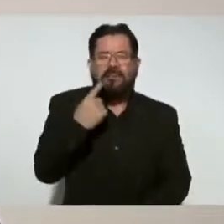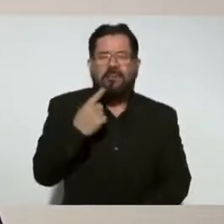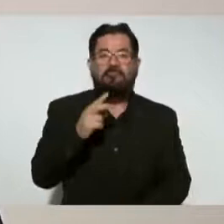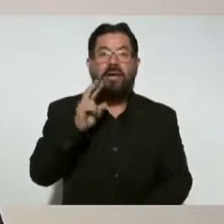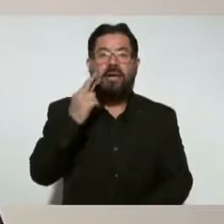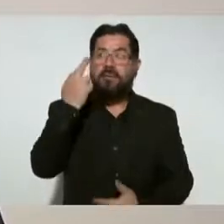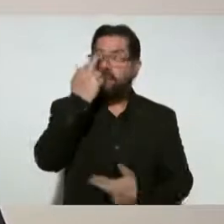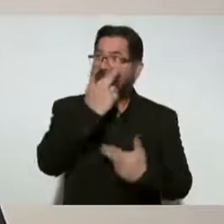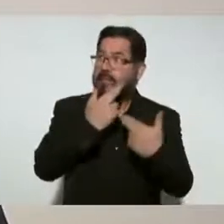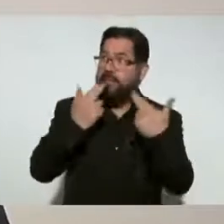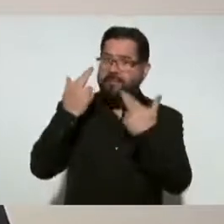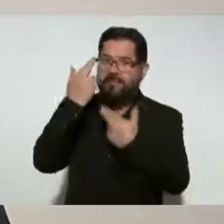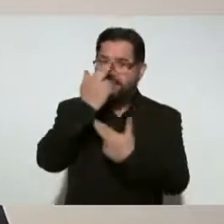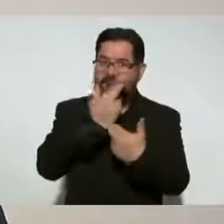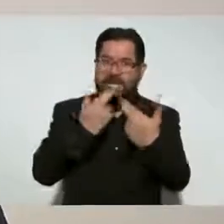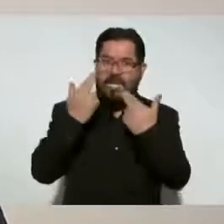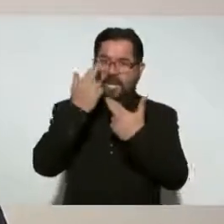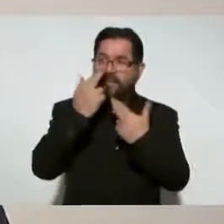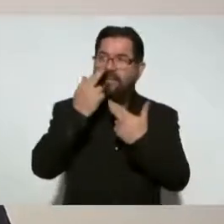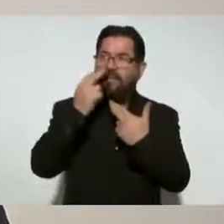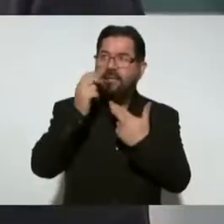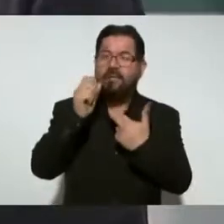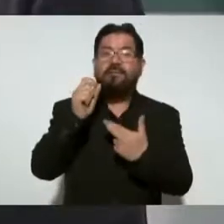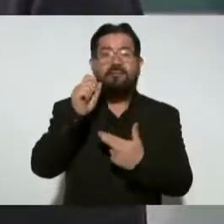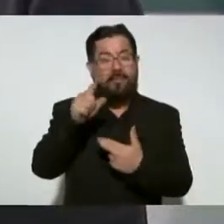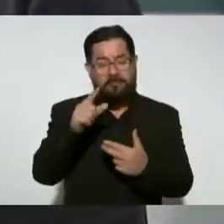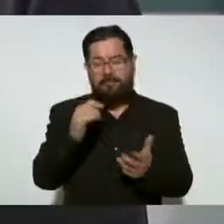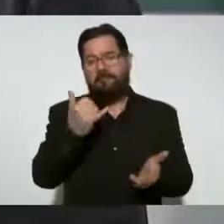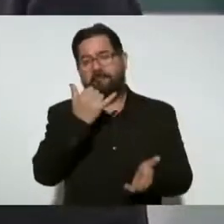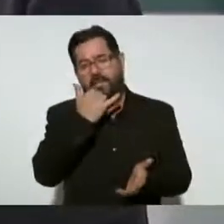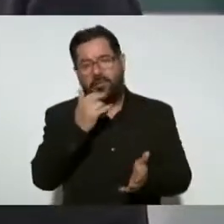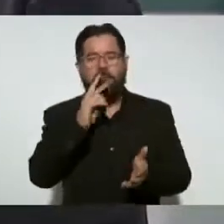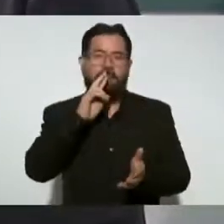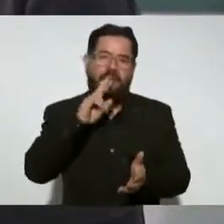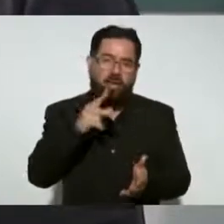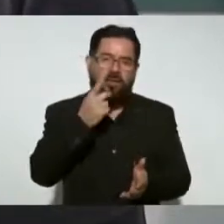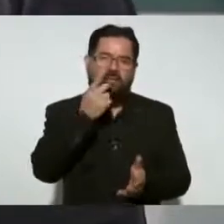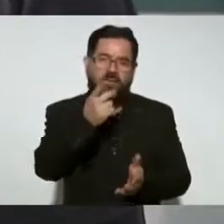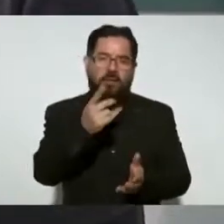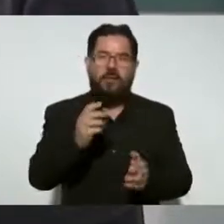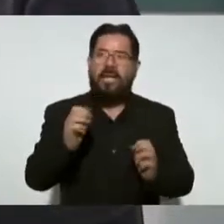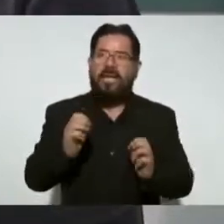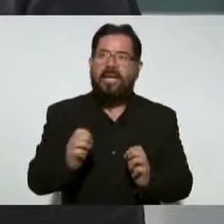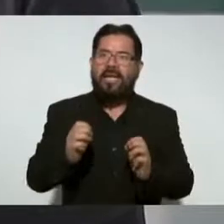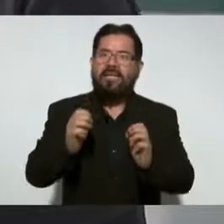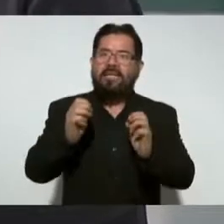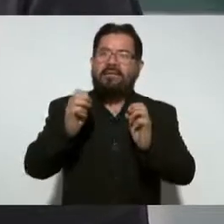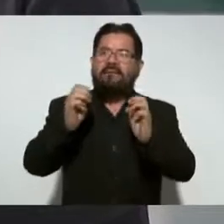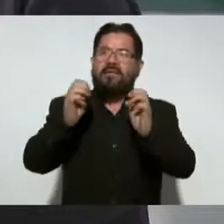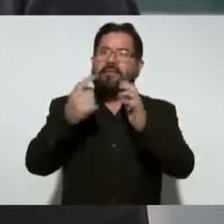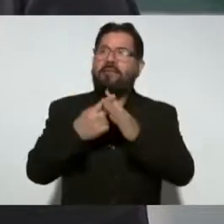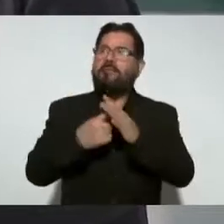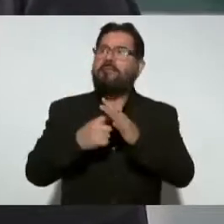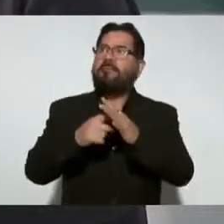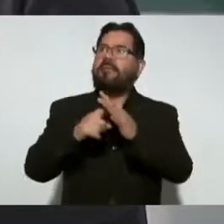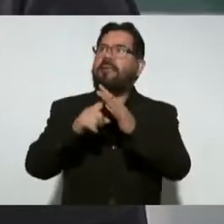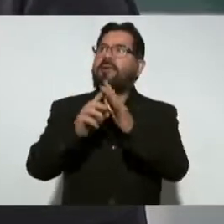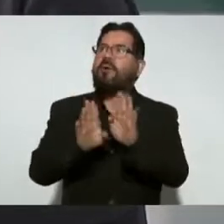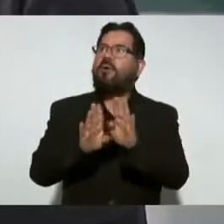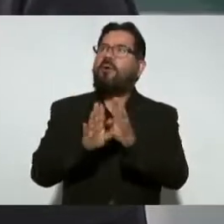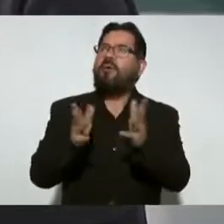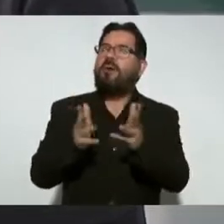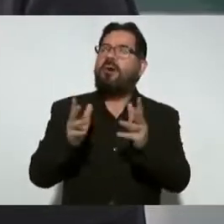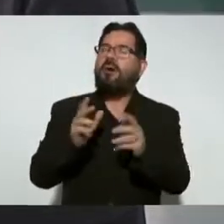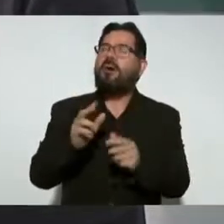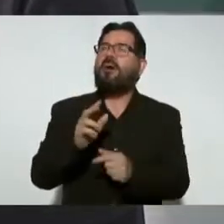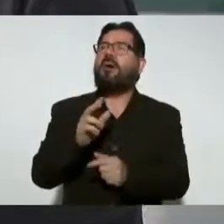verificar, a conocer, más bien dicho, el renacer de un